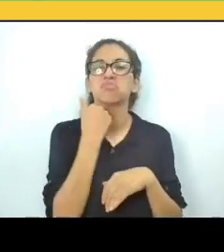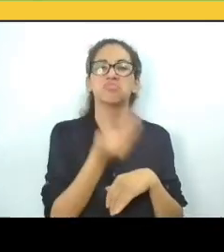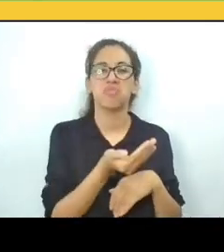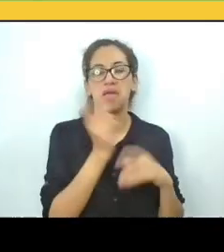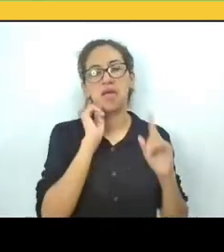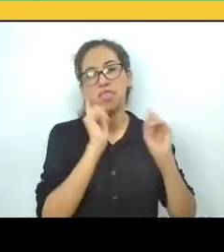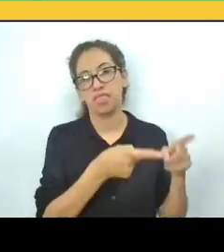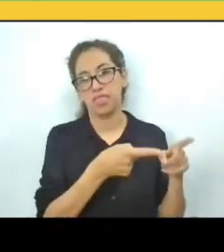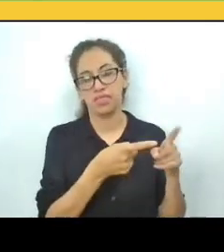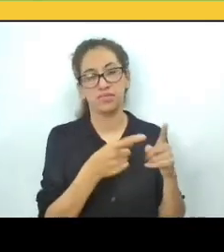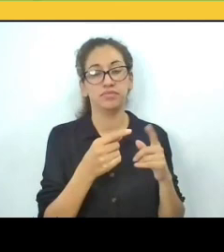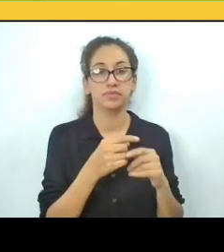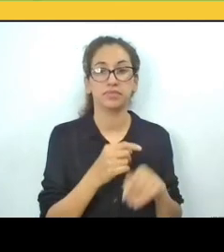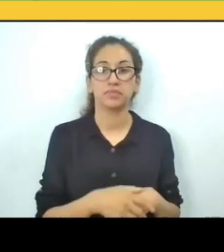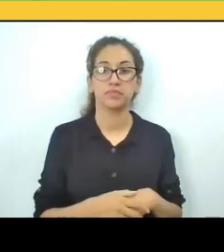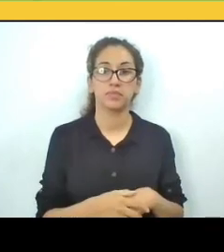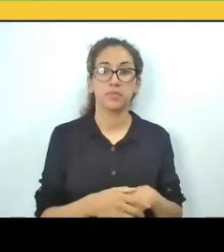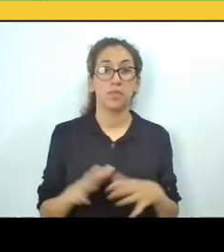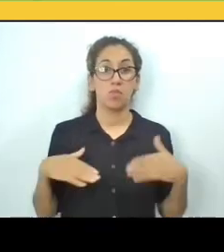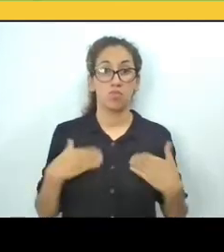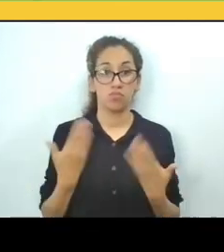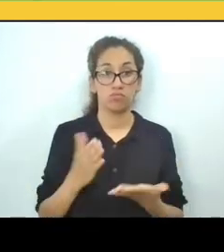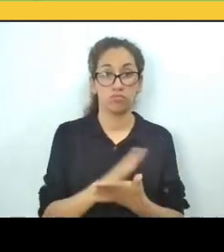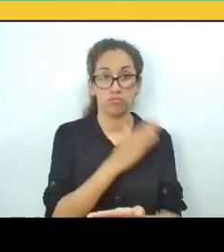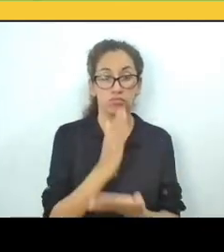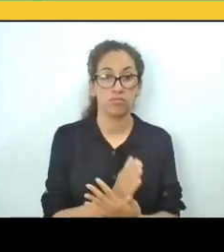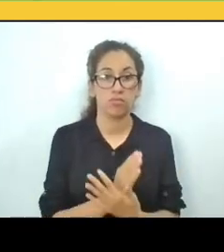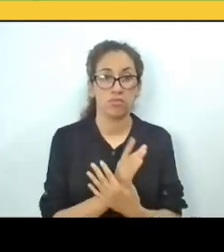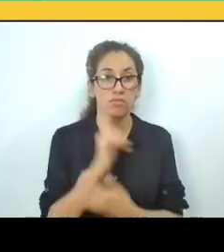ser una causal de algún problema a nivel sexual, José?